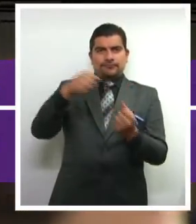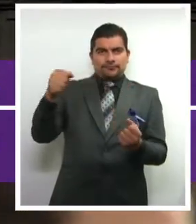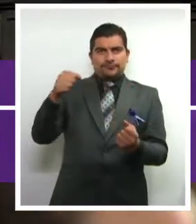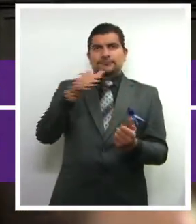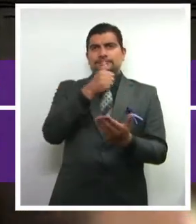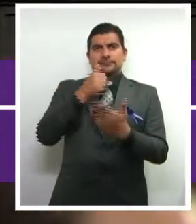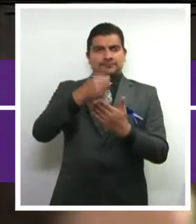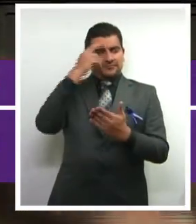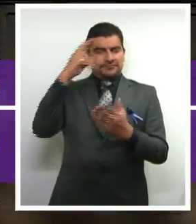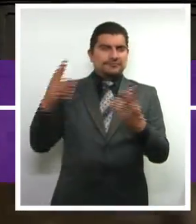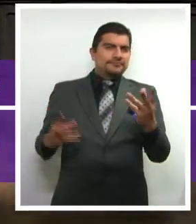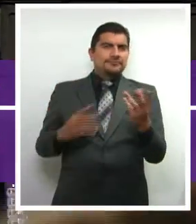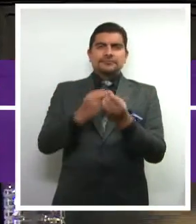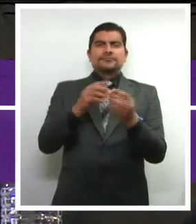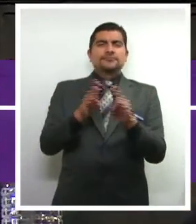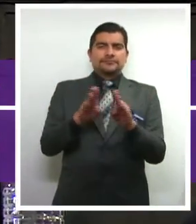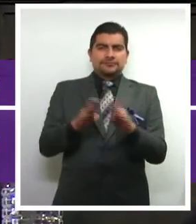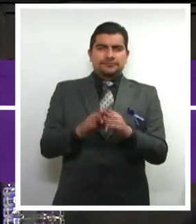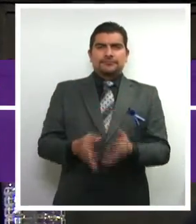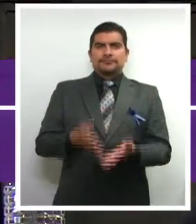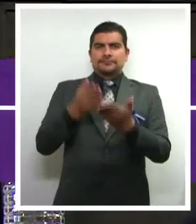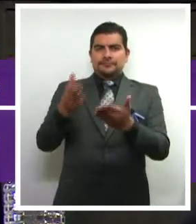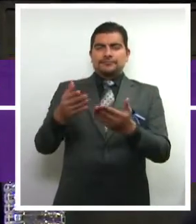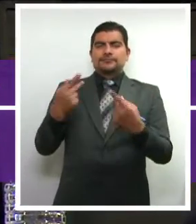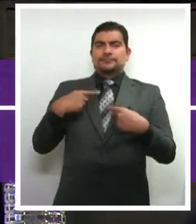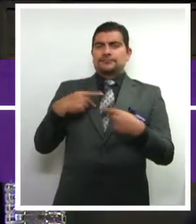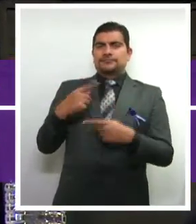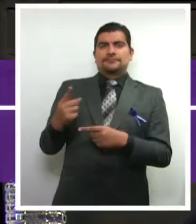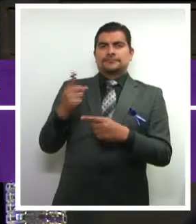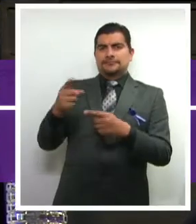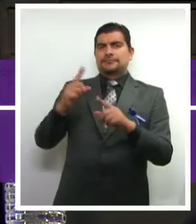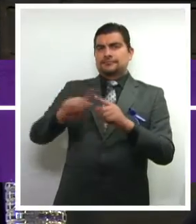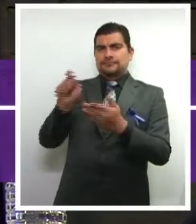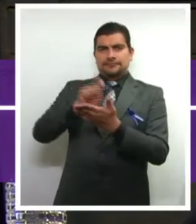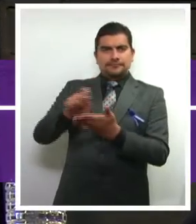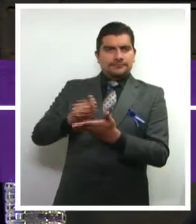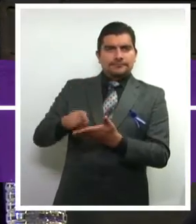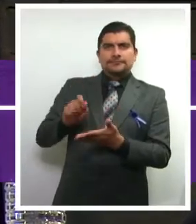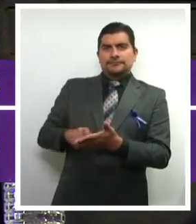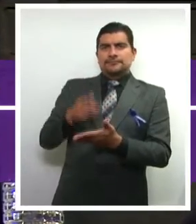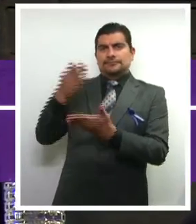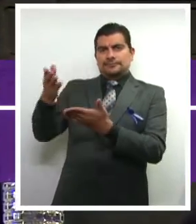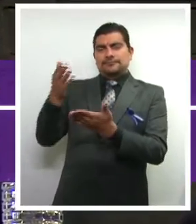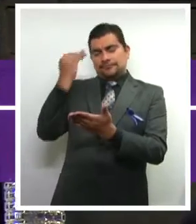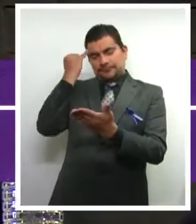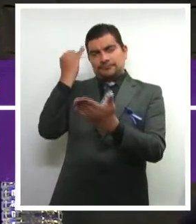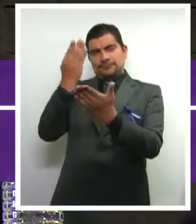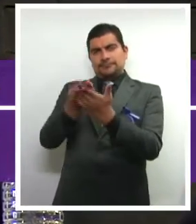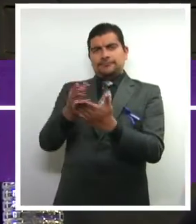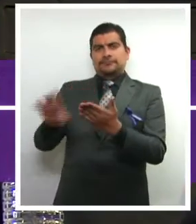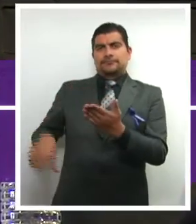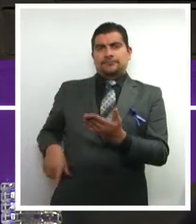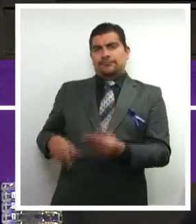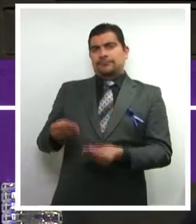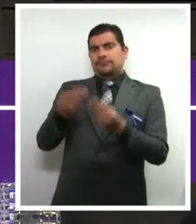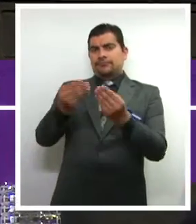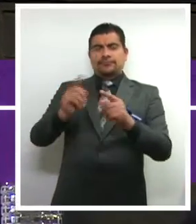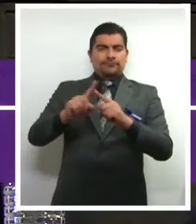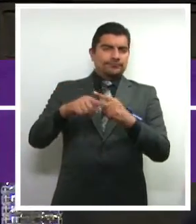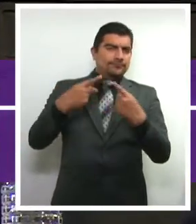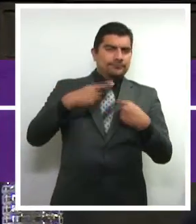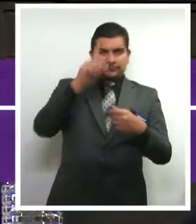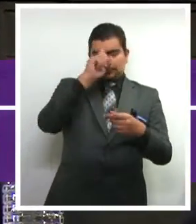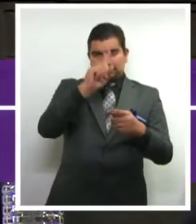Ciudad de México. Tendremos la participación de redactores de la propuesta gubernamental, así como asesores de diversas